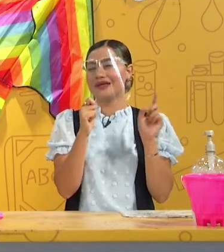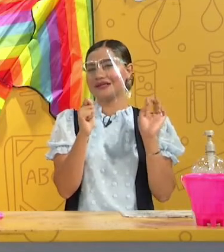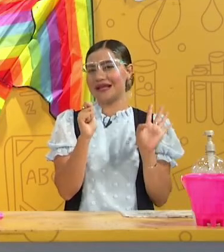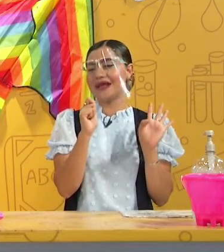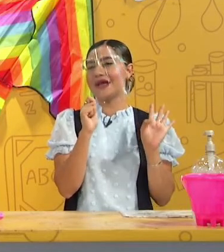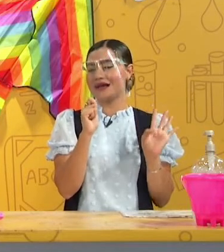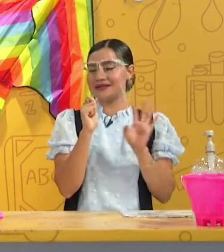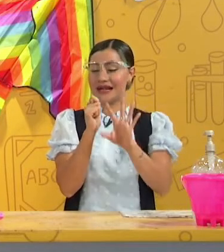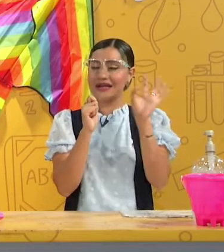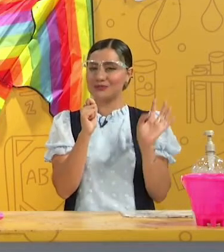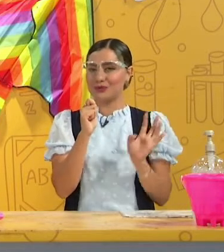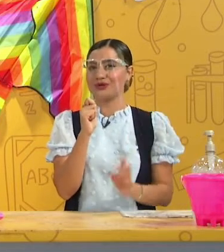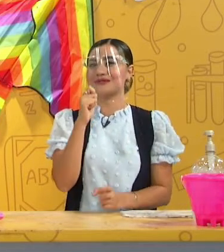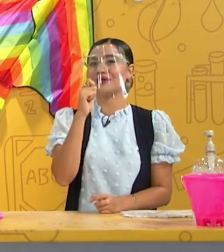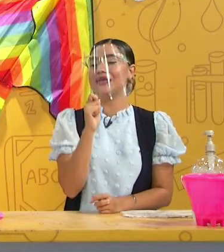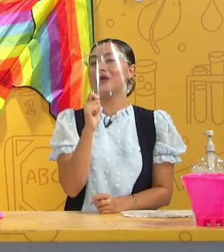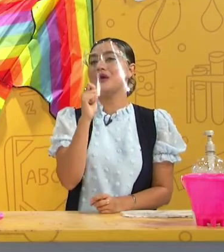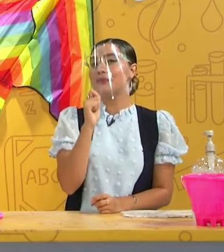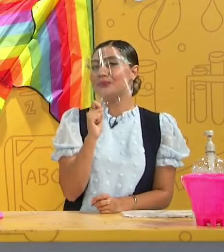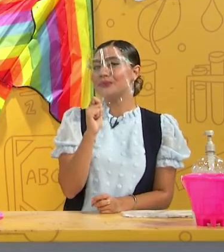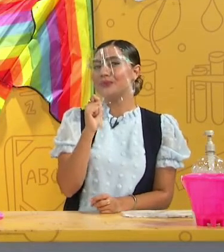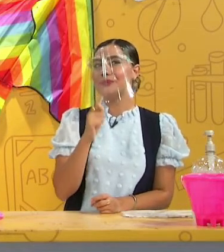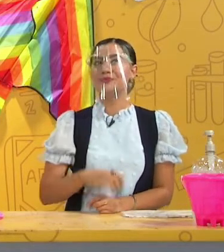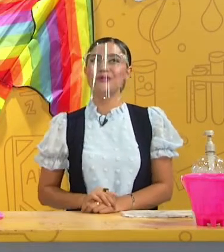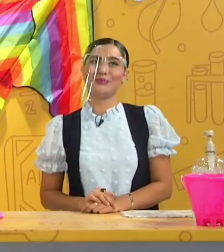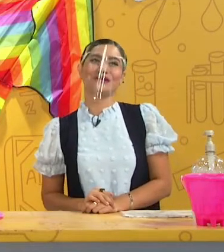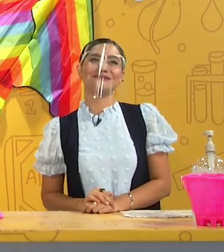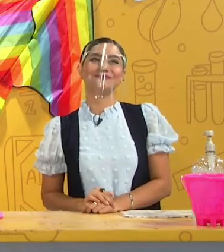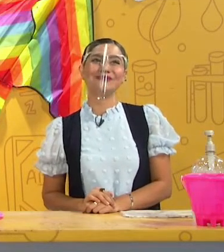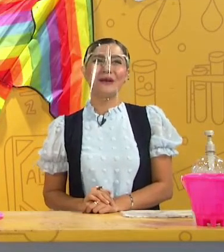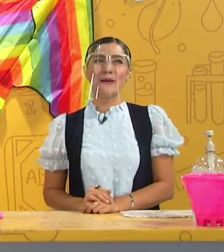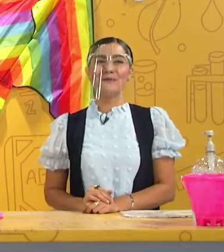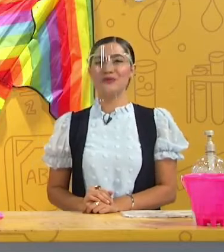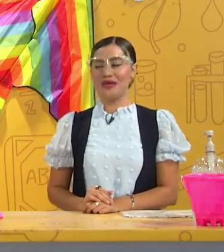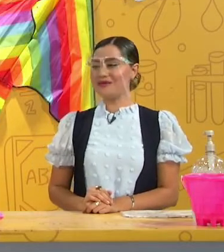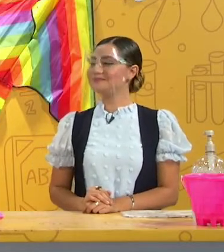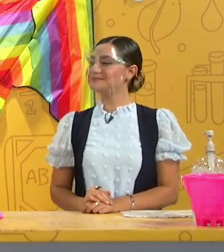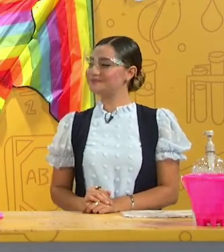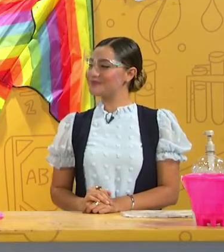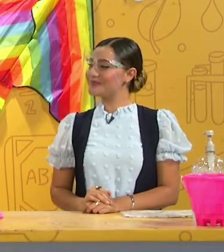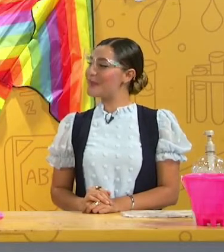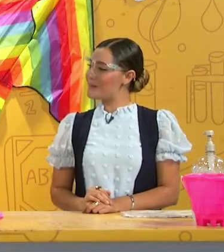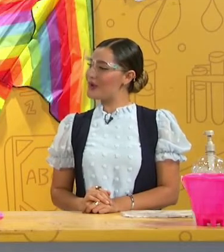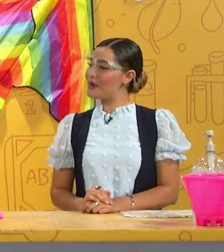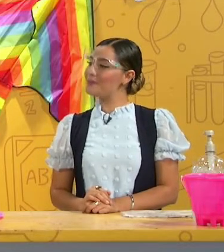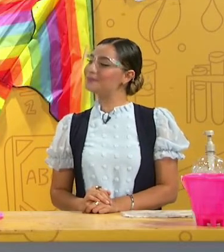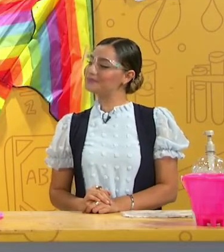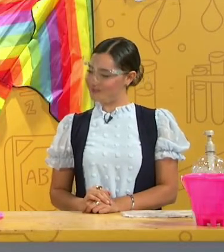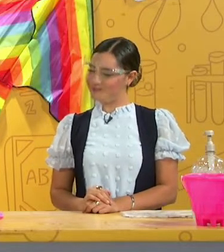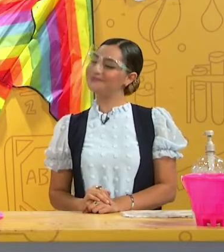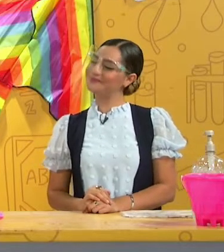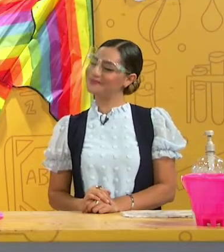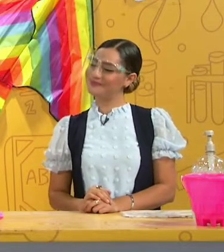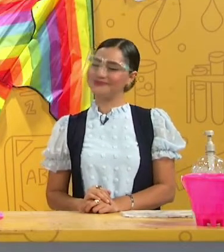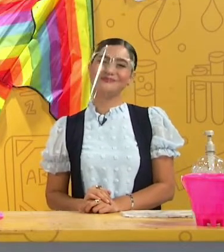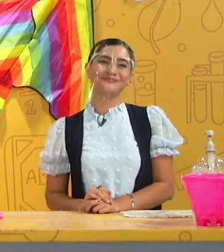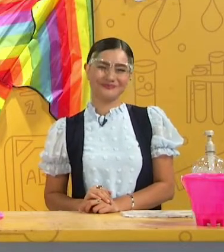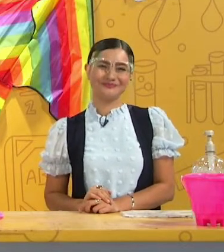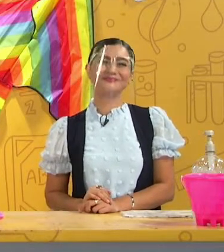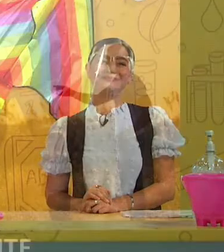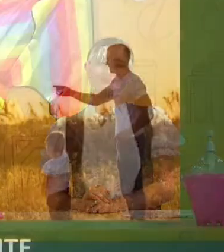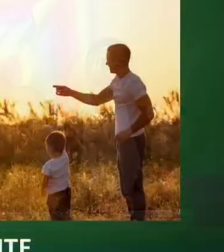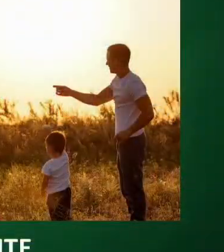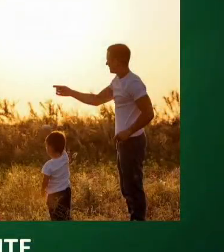soplando para que salgan las burbujas. ¿Ok? Burbujas. Muy bien. La siguiente es